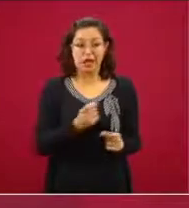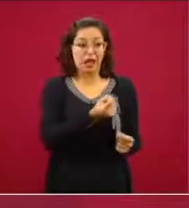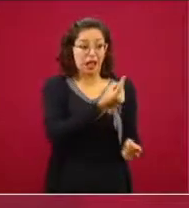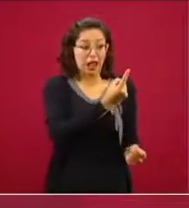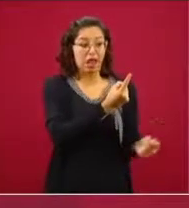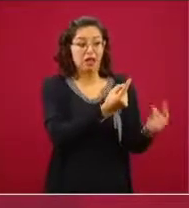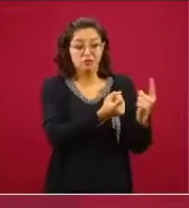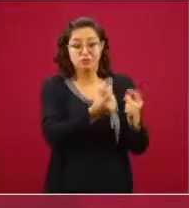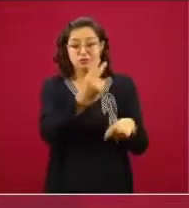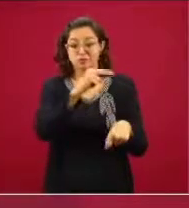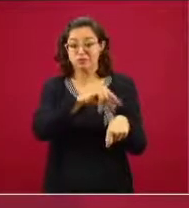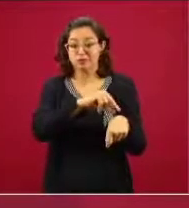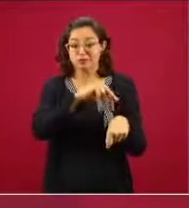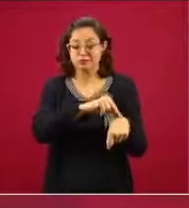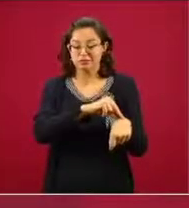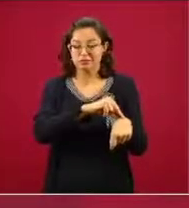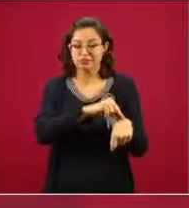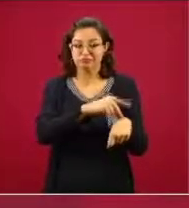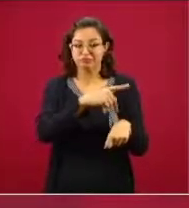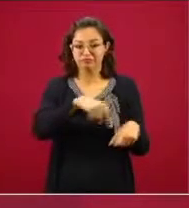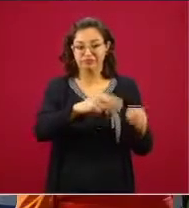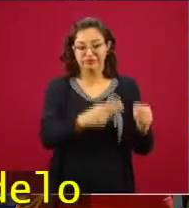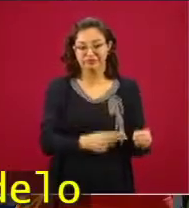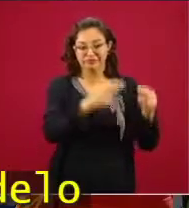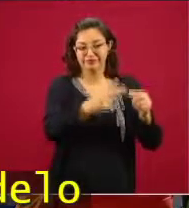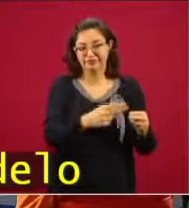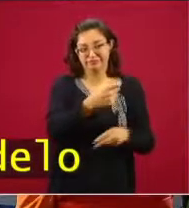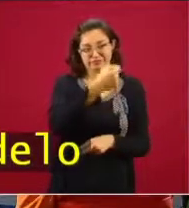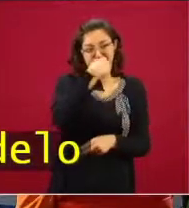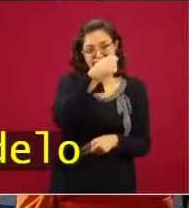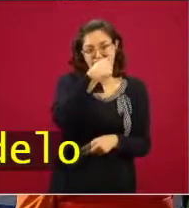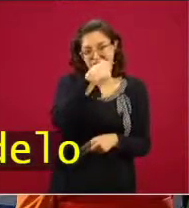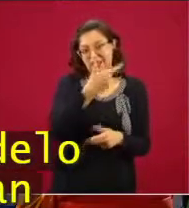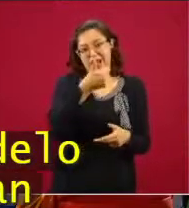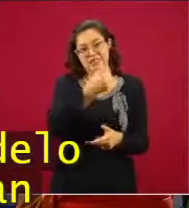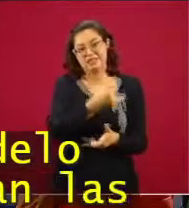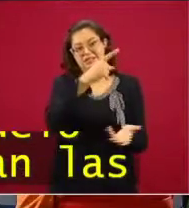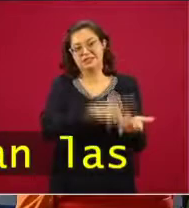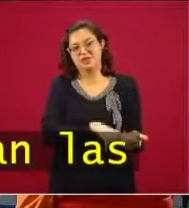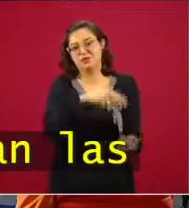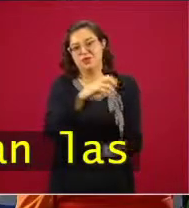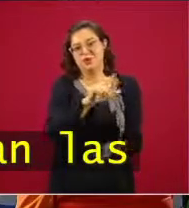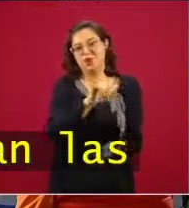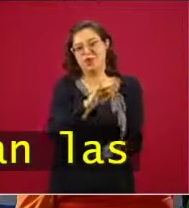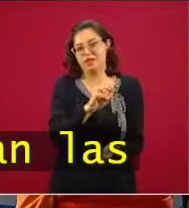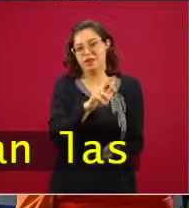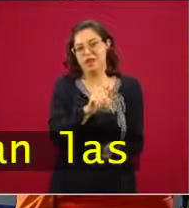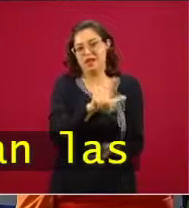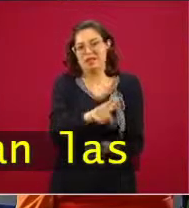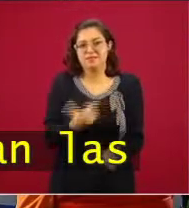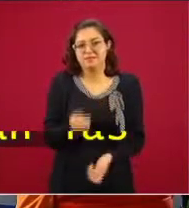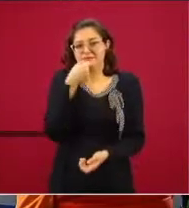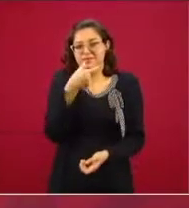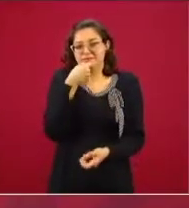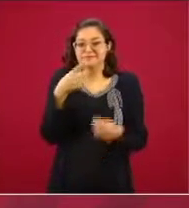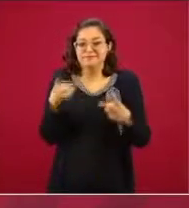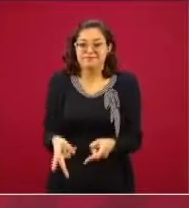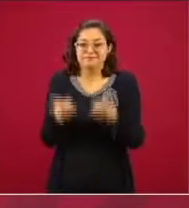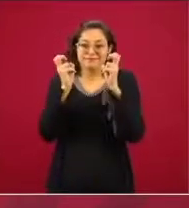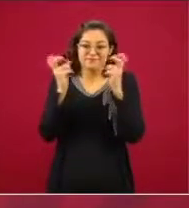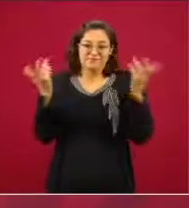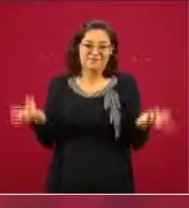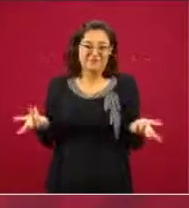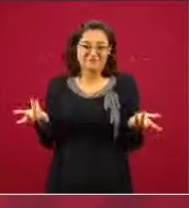mercantilizó la medicina. Es parte del modelo neoliberal. Pues si se robaban las medicinas, imagínense.